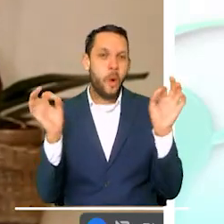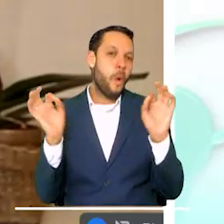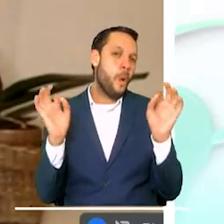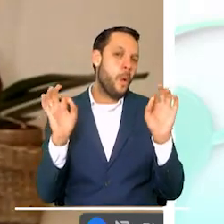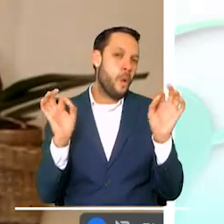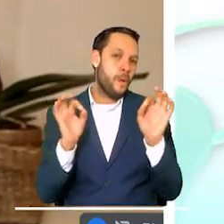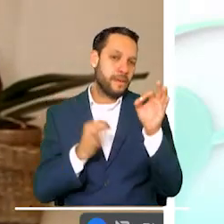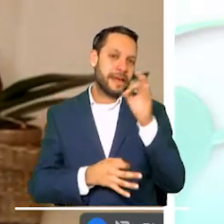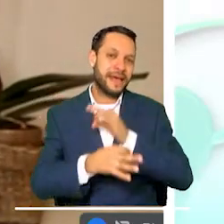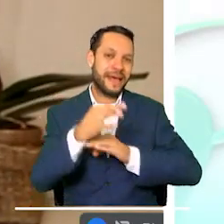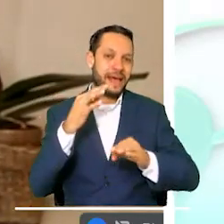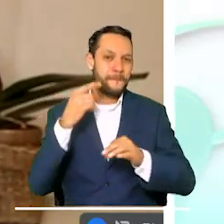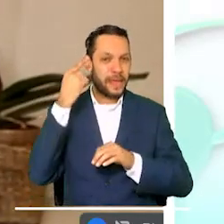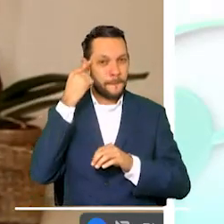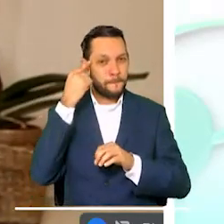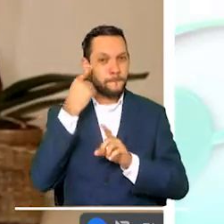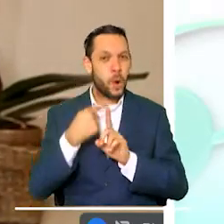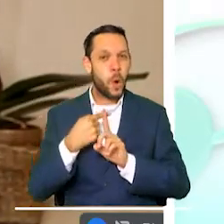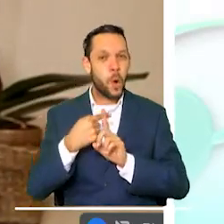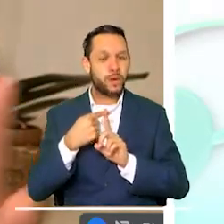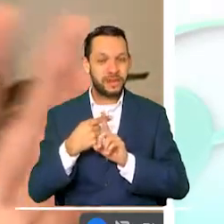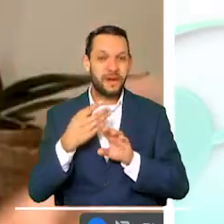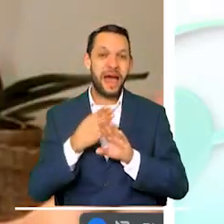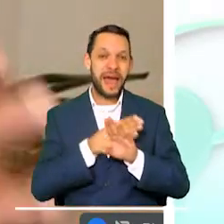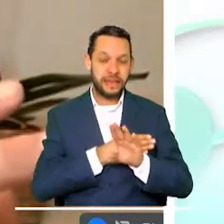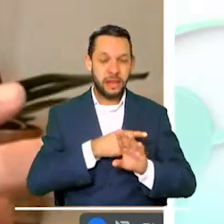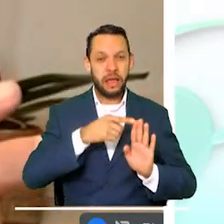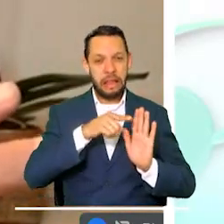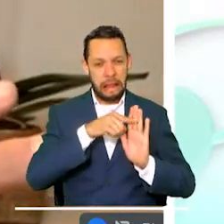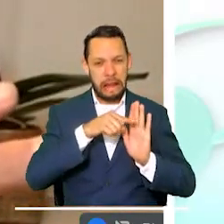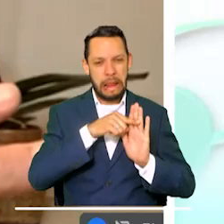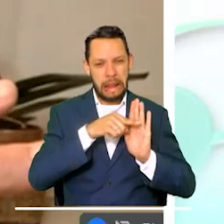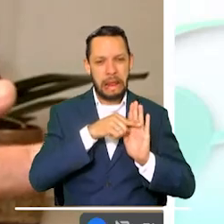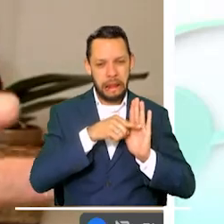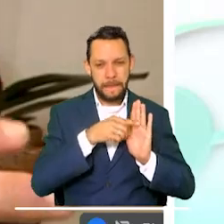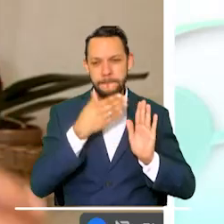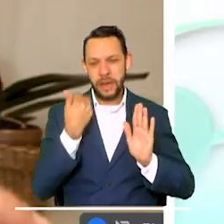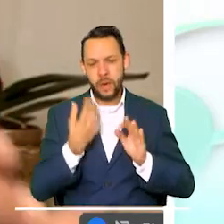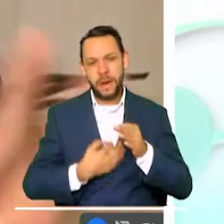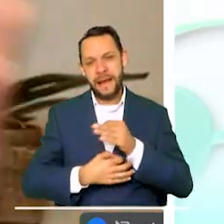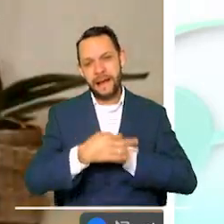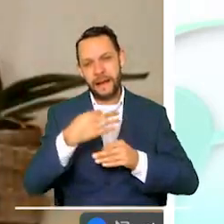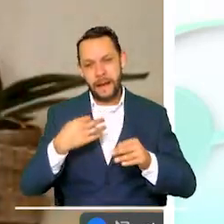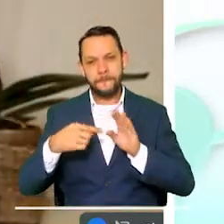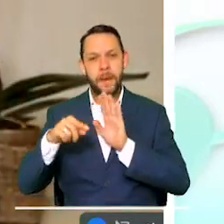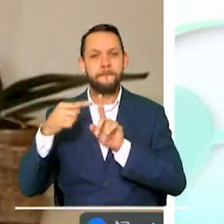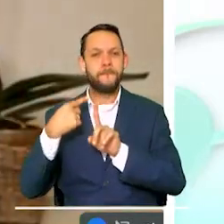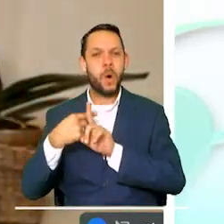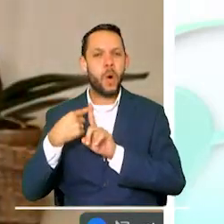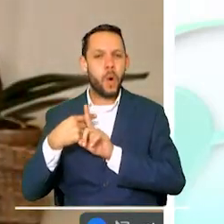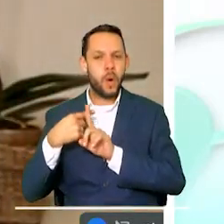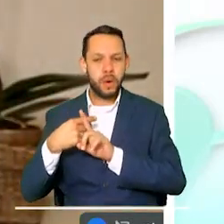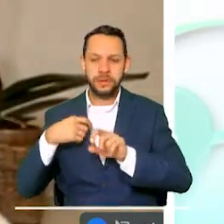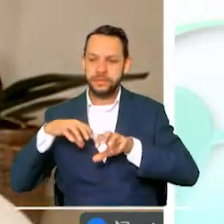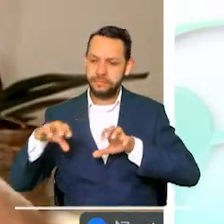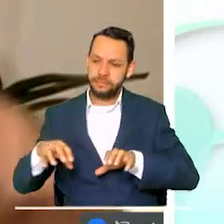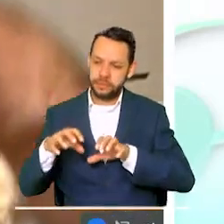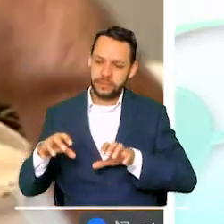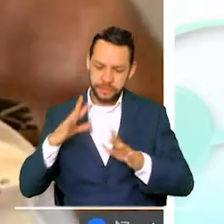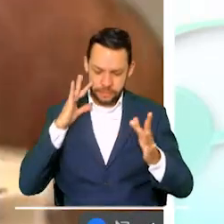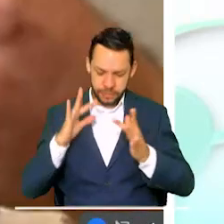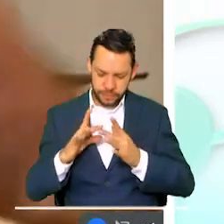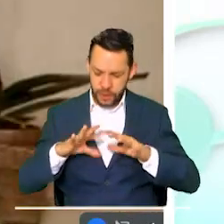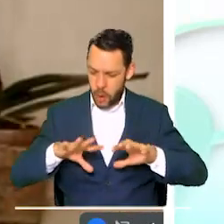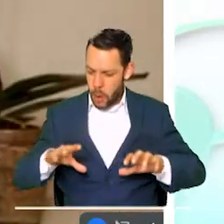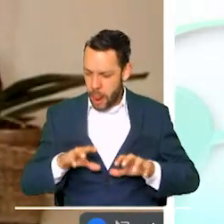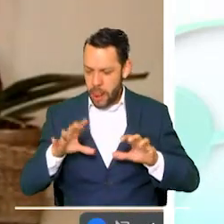transformando pensamientos. Y desde ahí vas a encontrarte con que algunas prácticas meditativas no necesariamente coinciden con crear